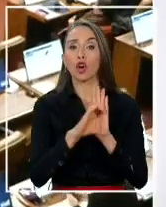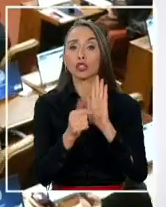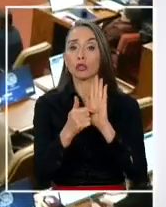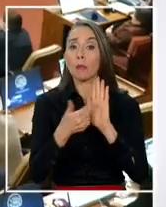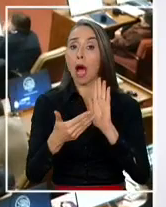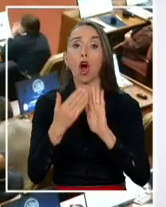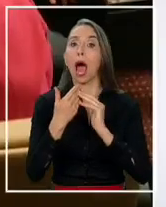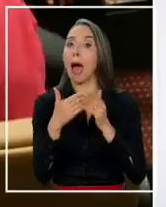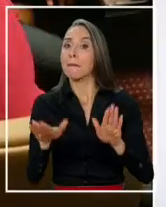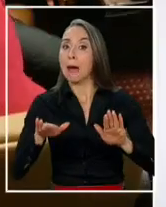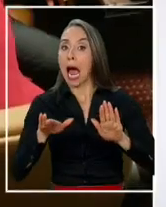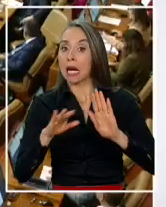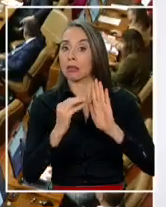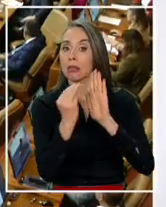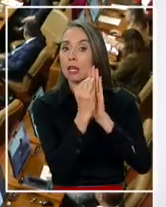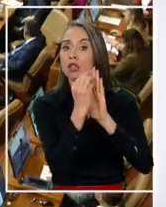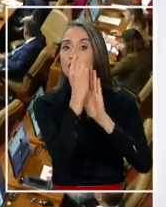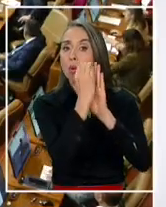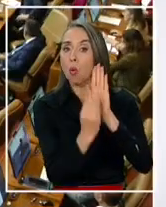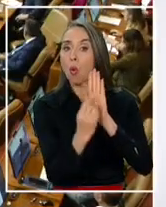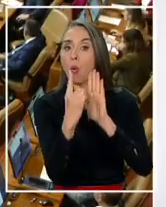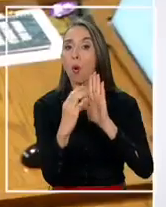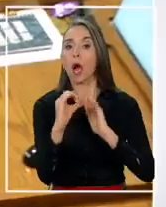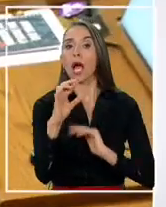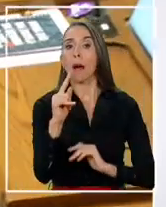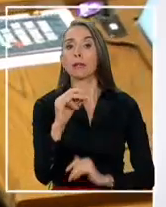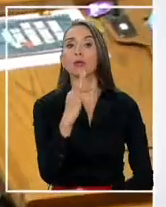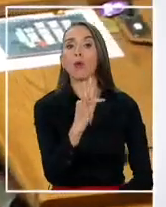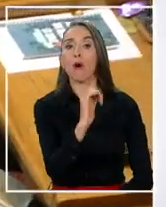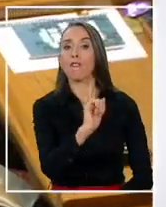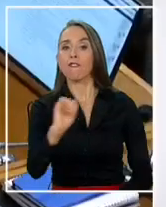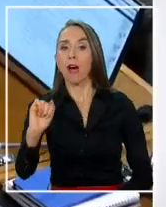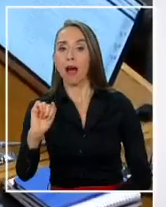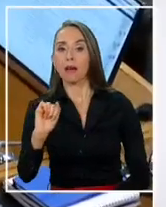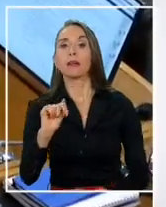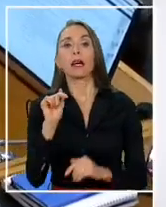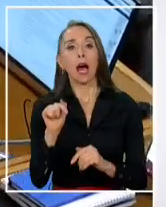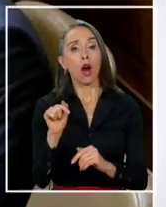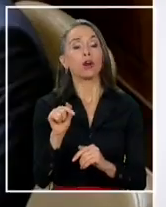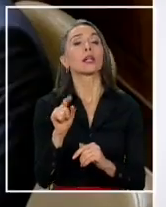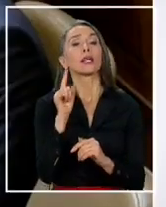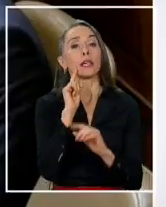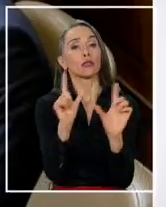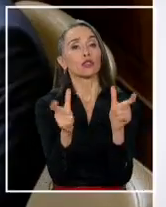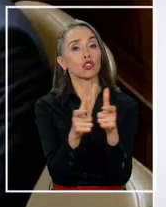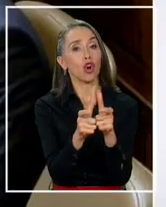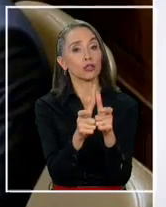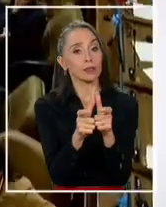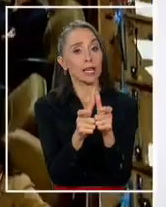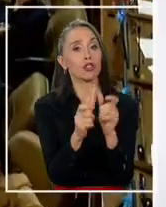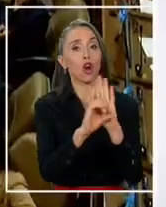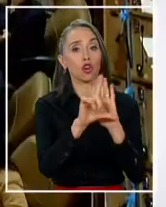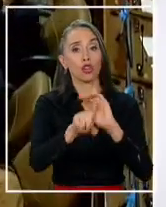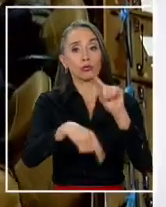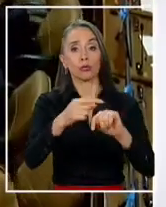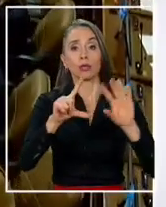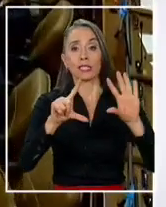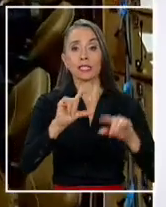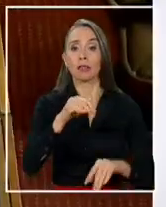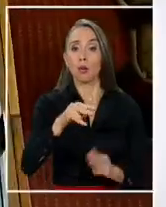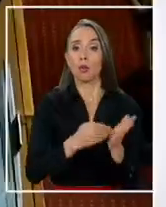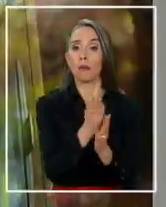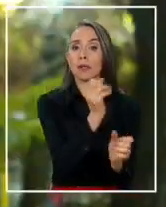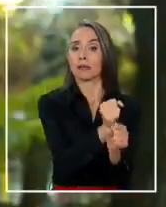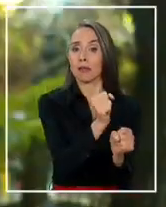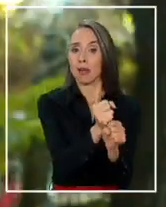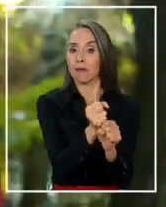rige actualmente. Por supuesto, todas estas normas deben ser ratificadas por el Consejo Constitucional que asume este 7 de junio.